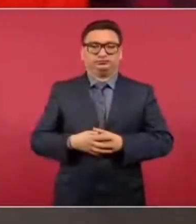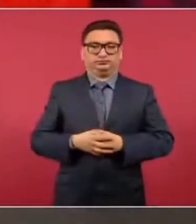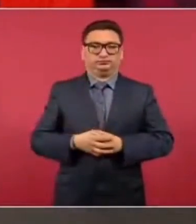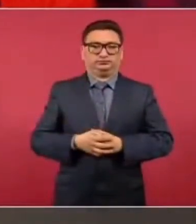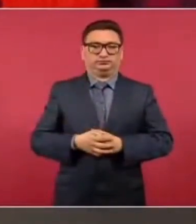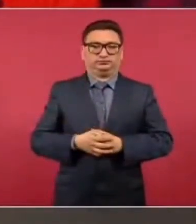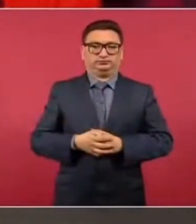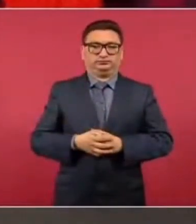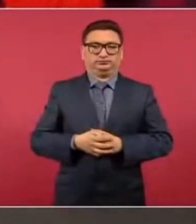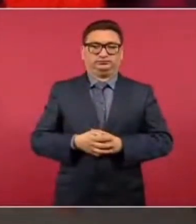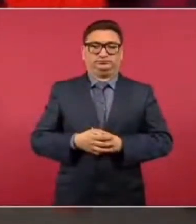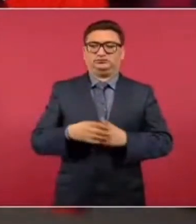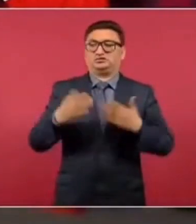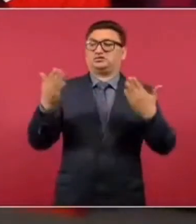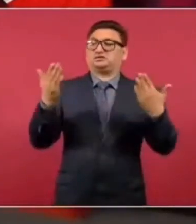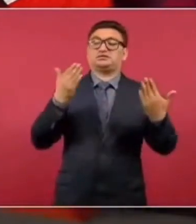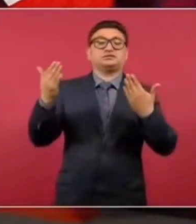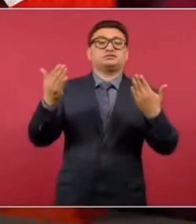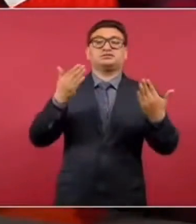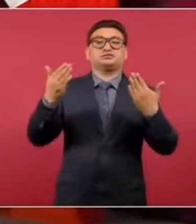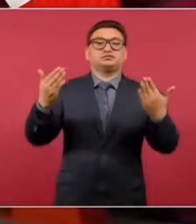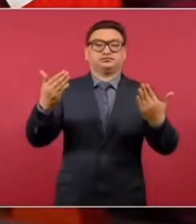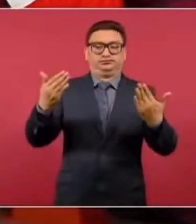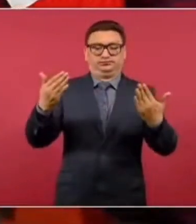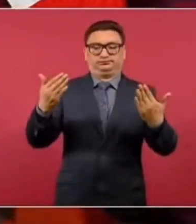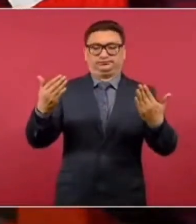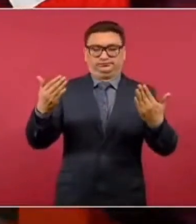¿sí?, equipararnos